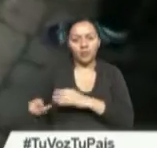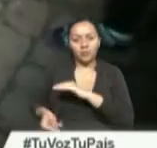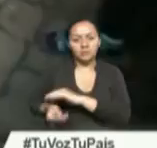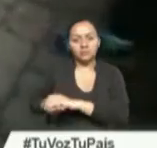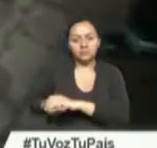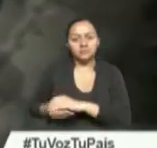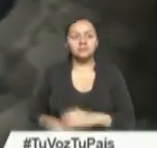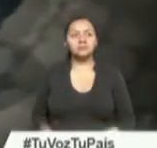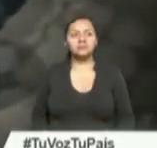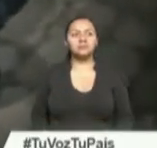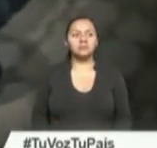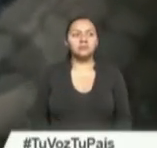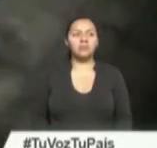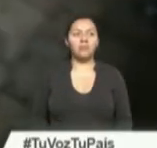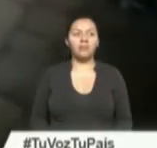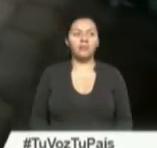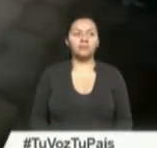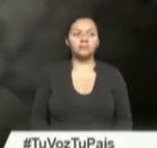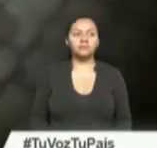Tranquilo, ¿cuál es su nombre?